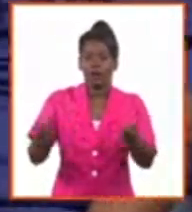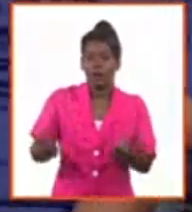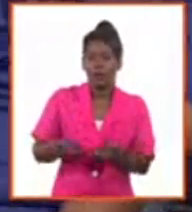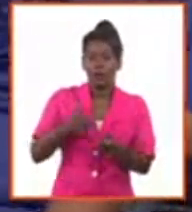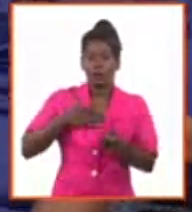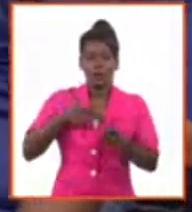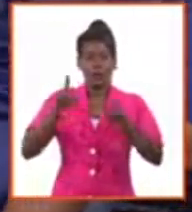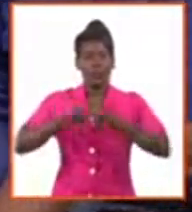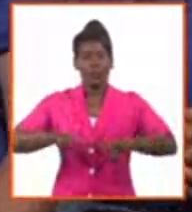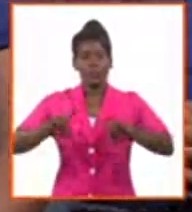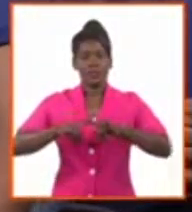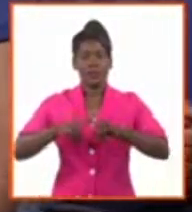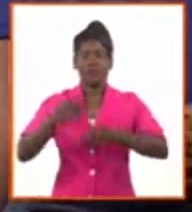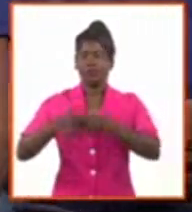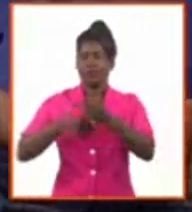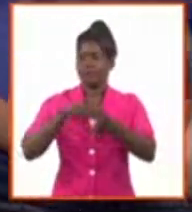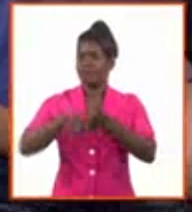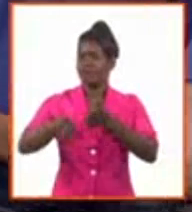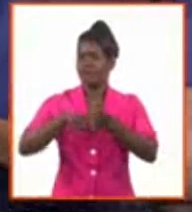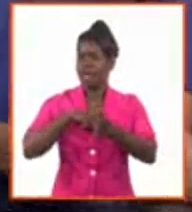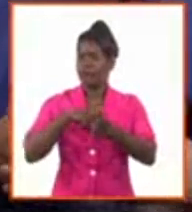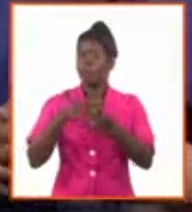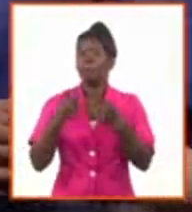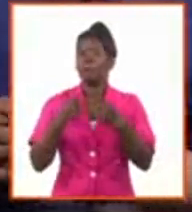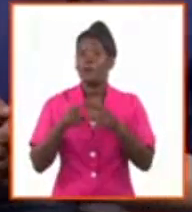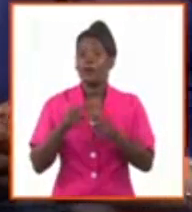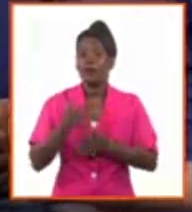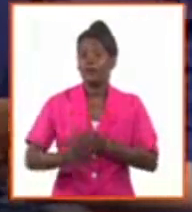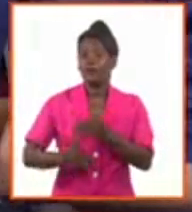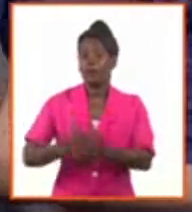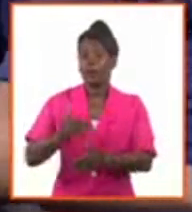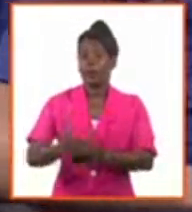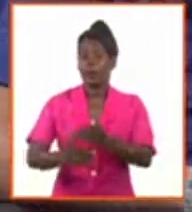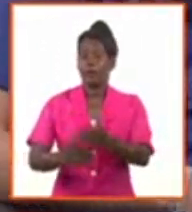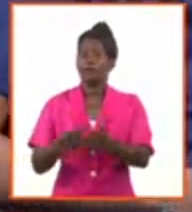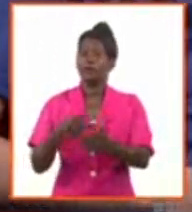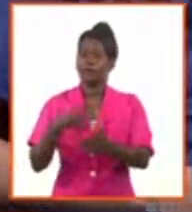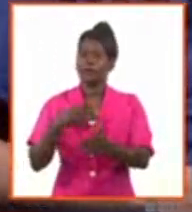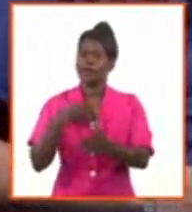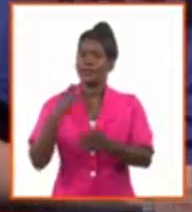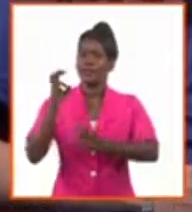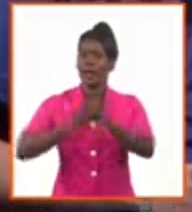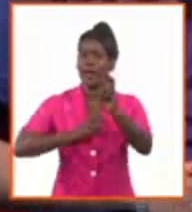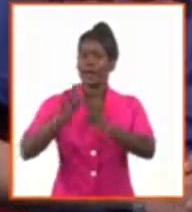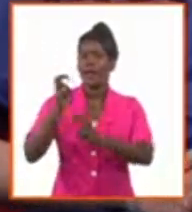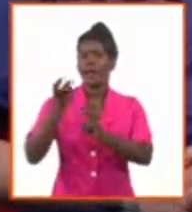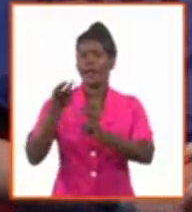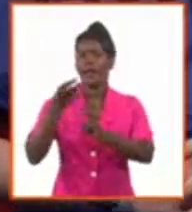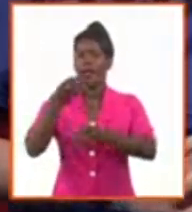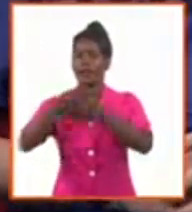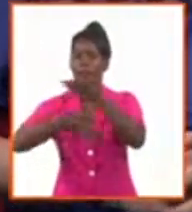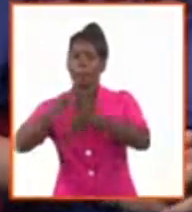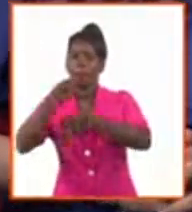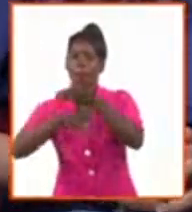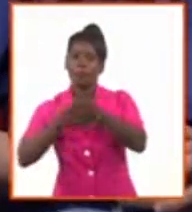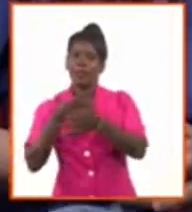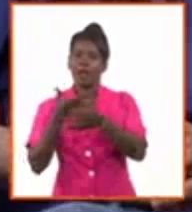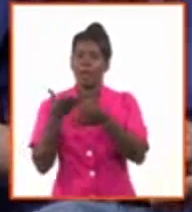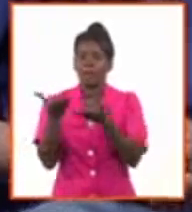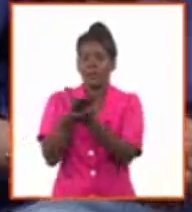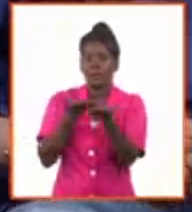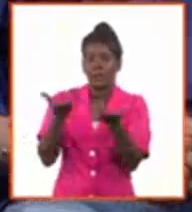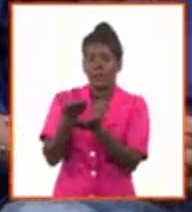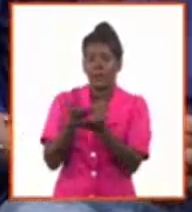de la Universidad, ya con algo ya avanzado, ya en esos talleres con que van a ser como idea